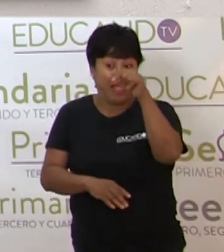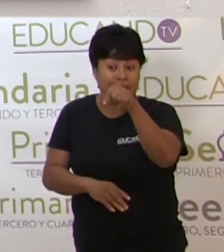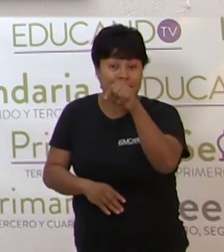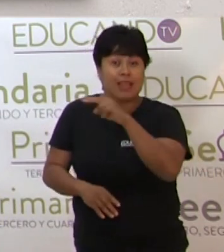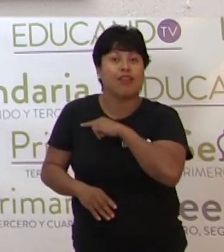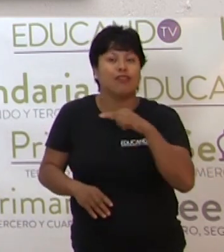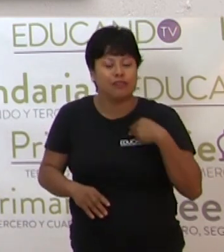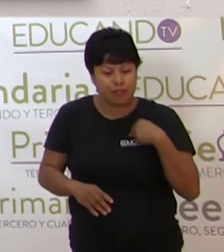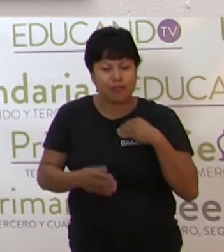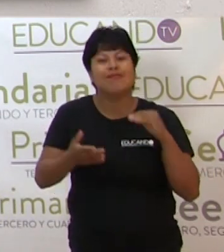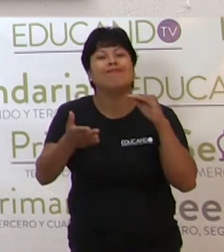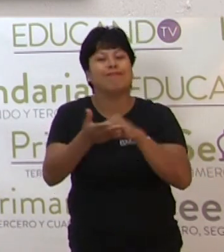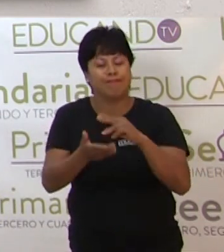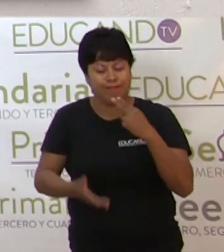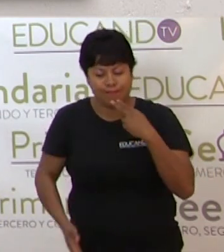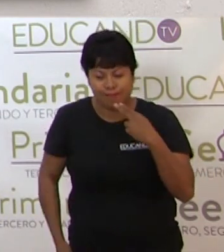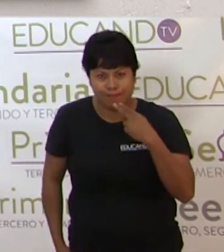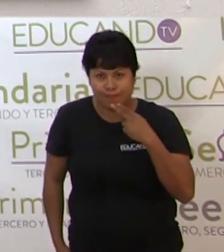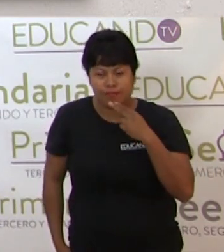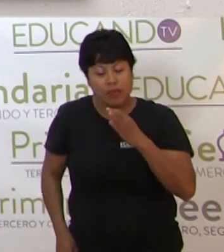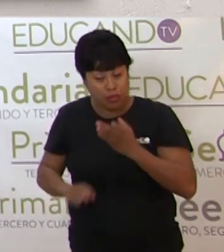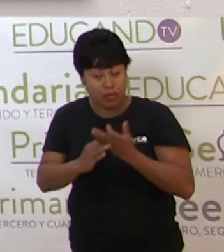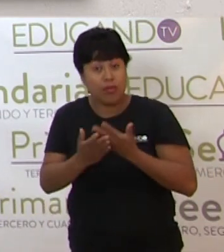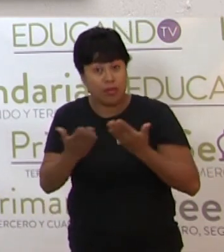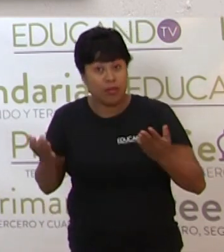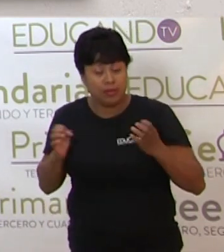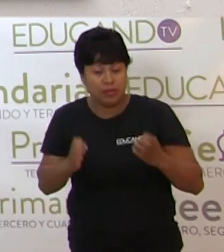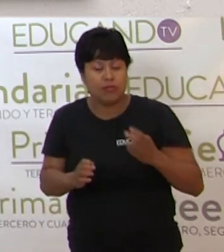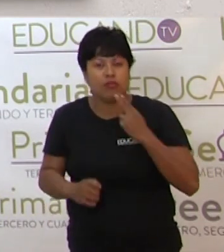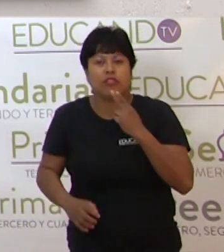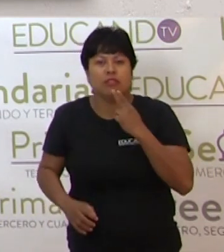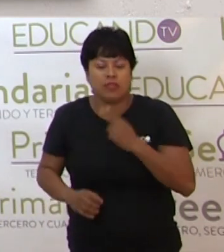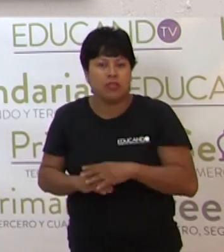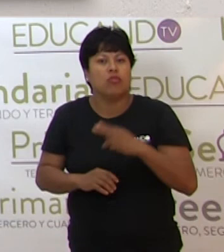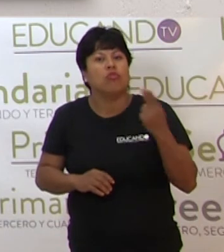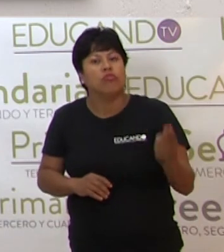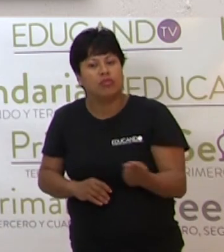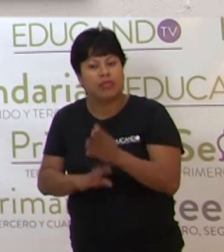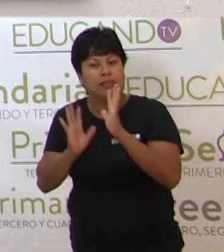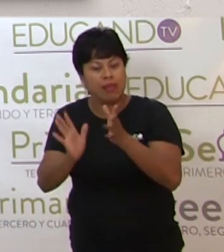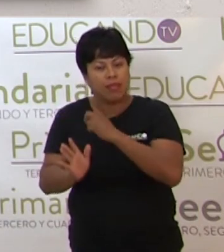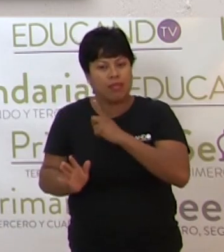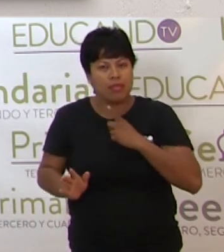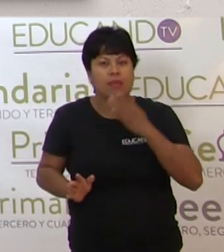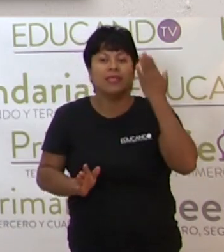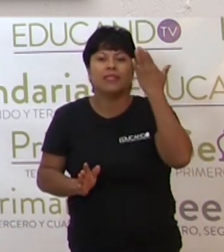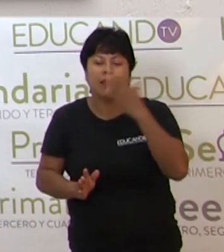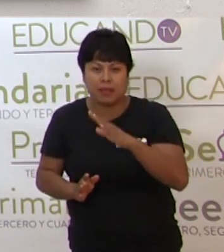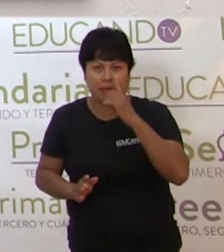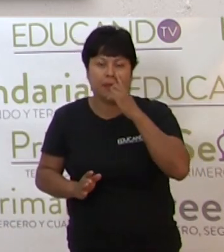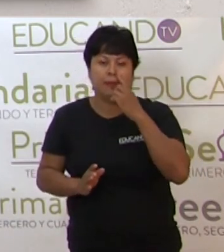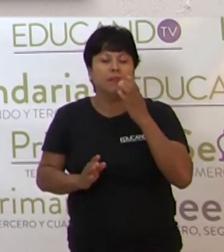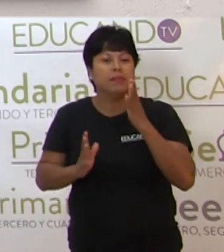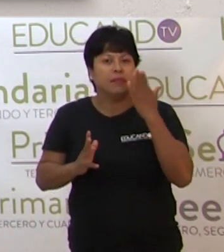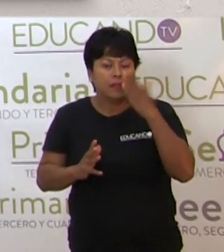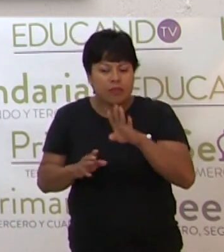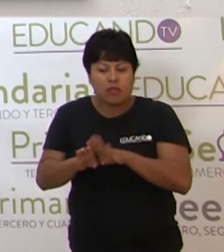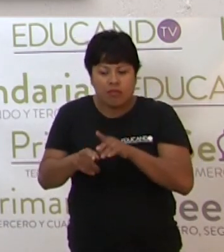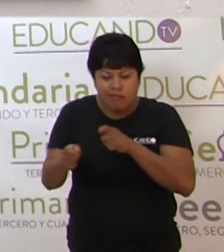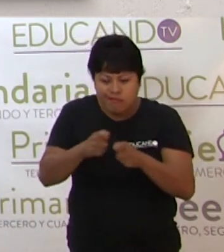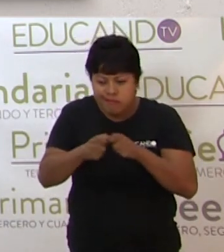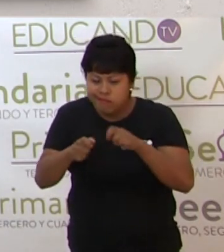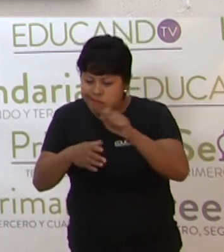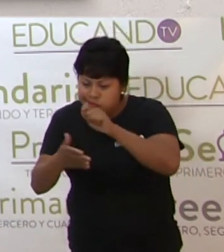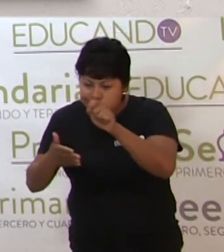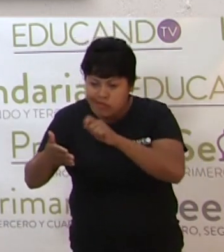lo íbamos a utilizar o lo estamos utilizando. Ustedes ya deben de saber, ¿sí? Ya deben de dominar